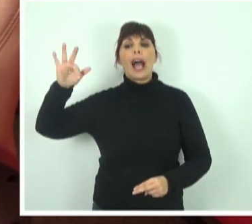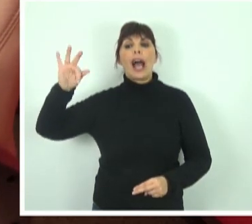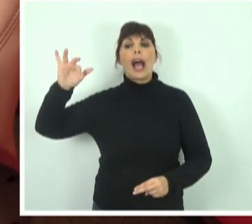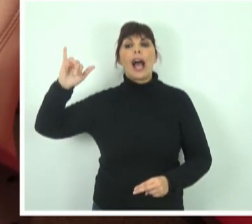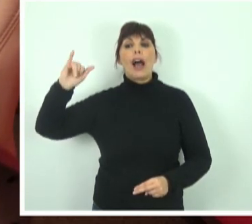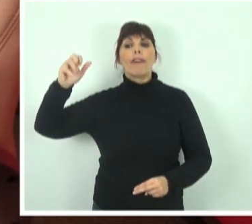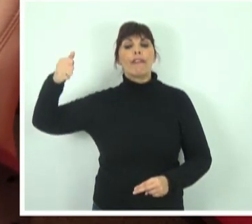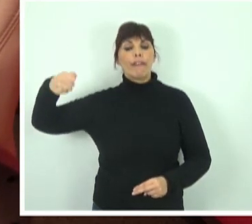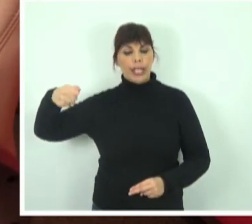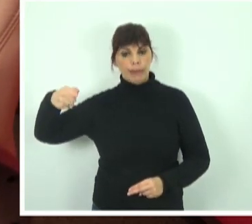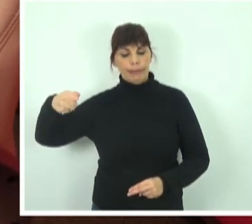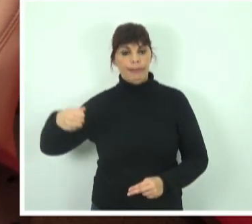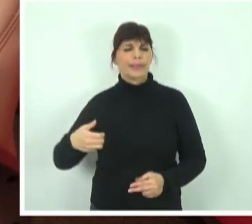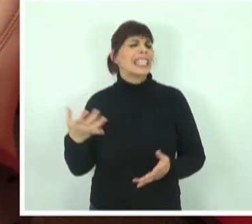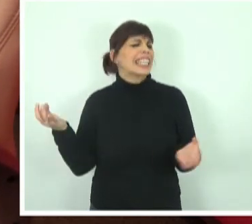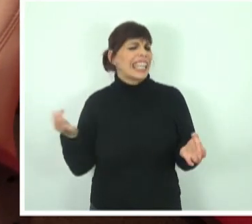para multiplicar,